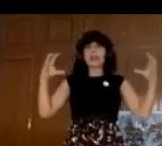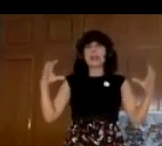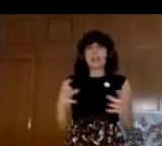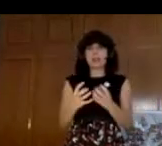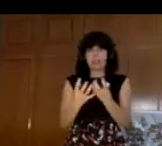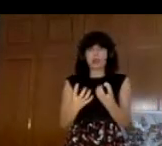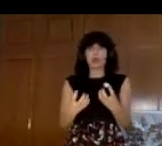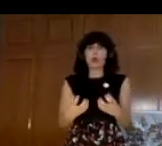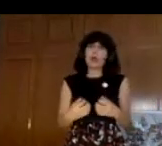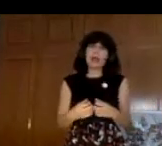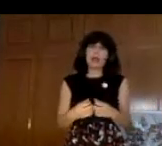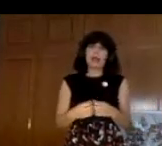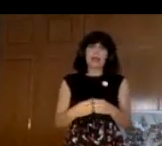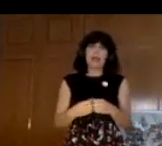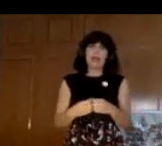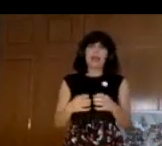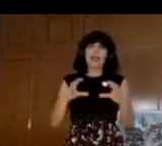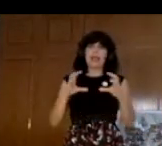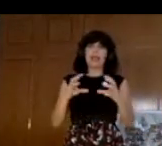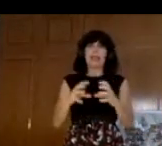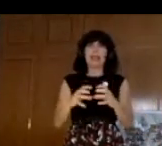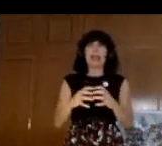especie de mito que estructura